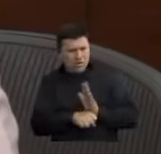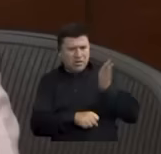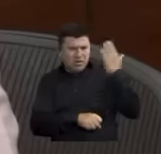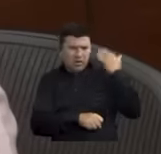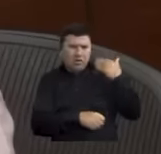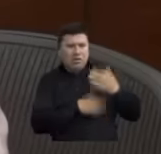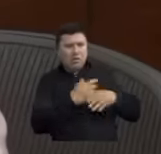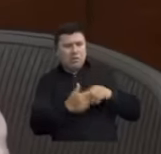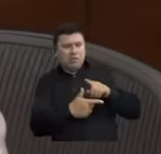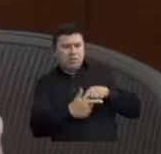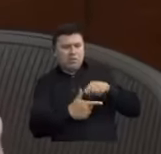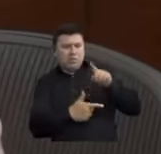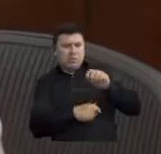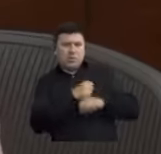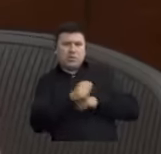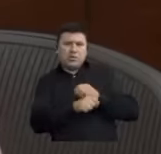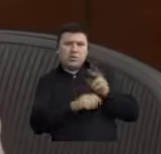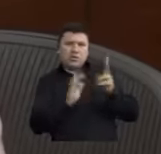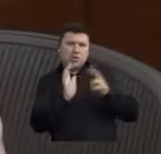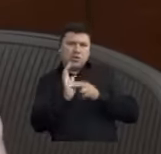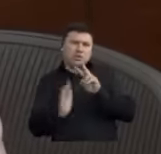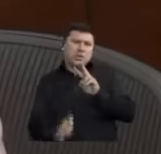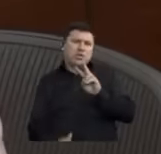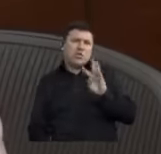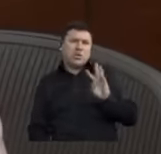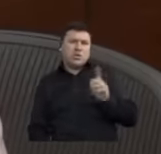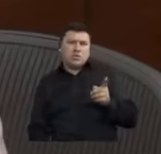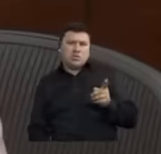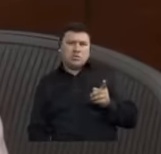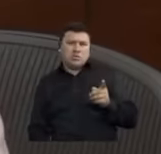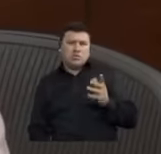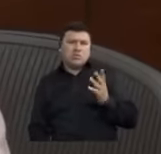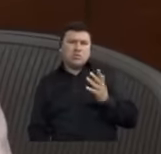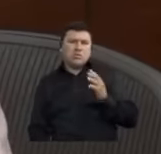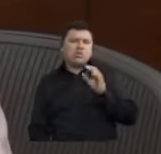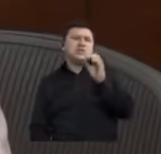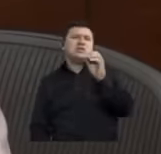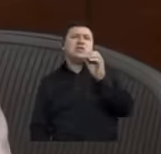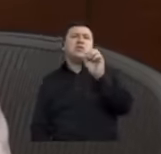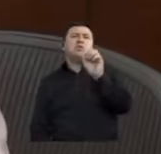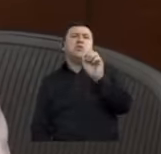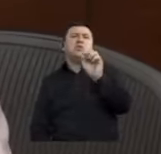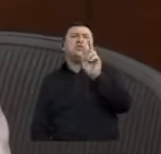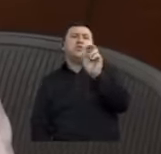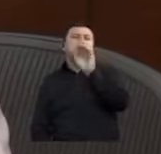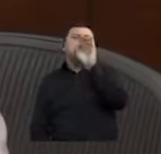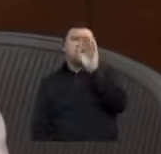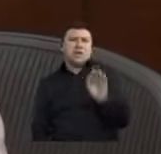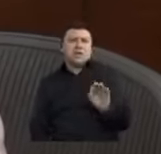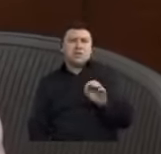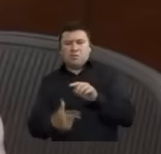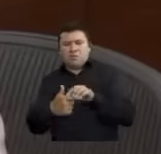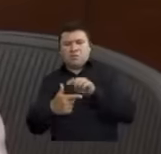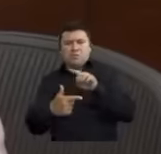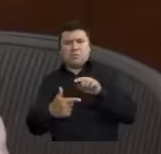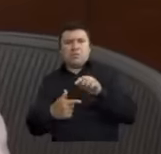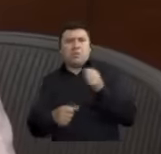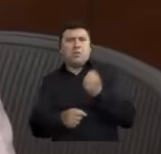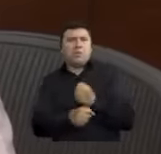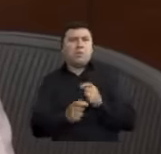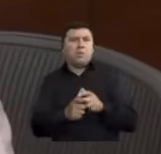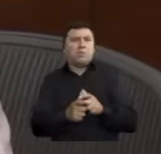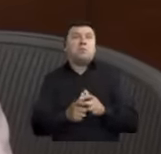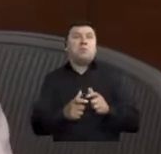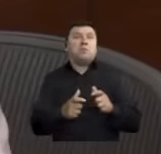El crecimiento en el 2024 fue de apenas el 0.7%. El desempleo